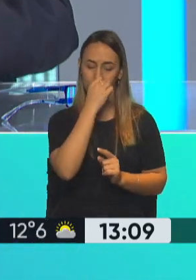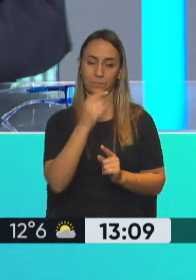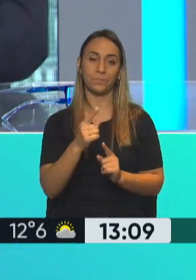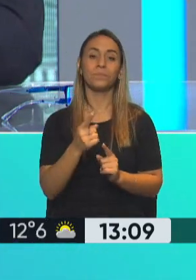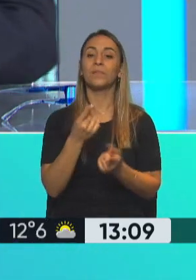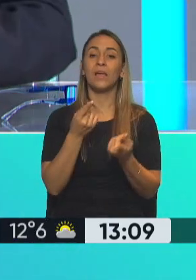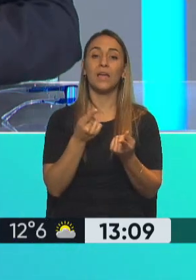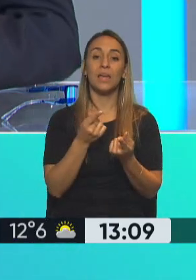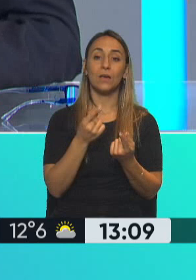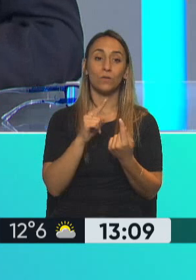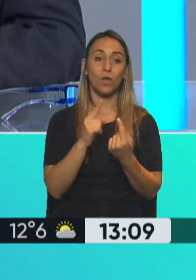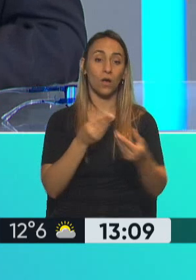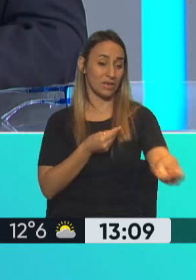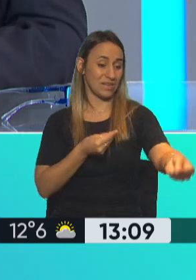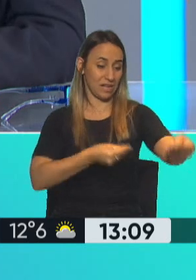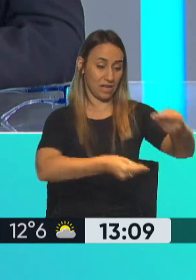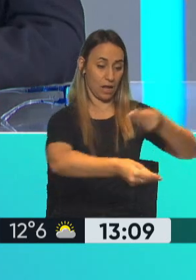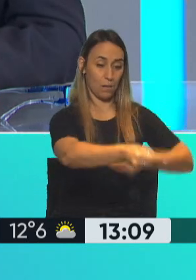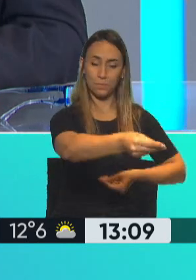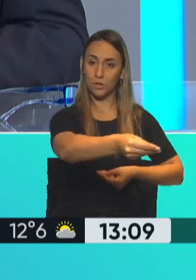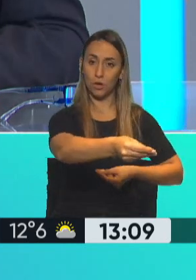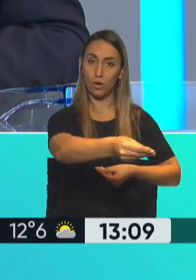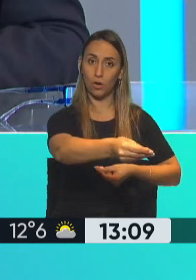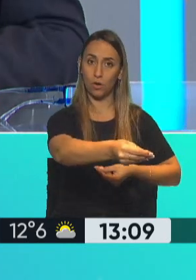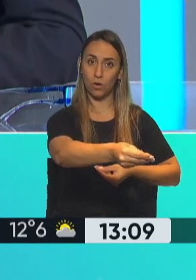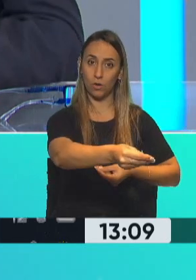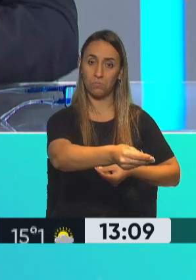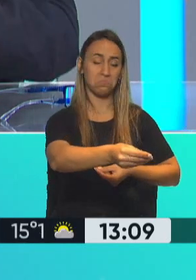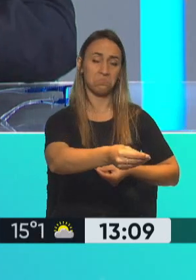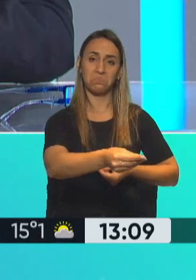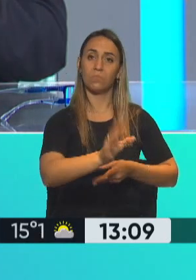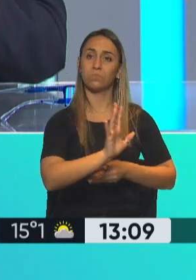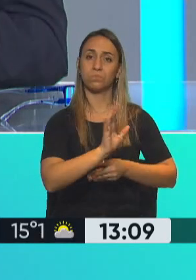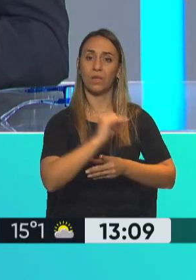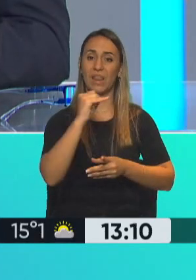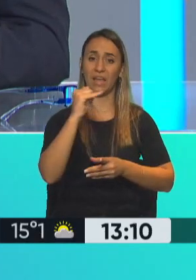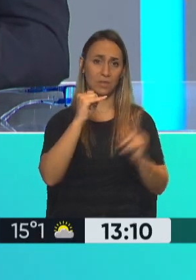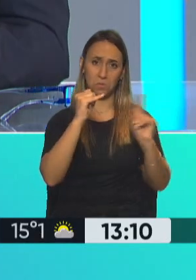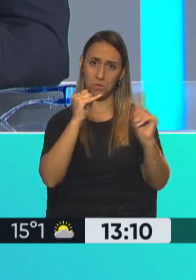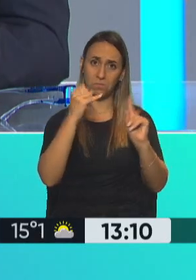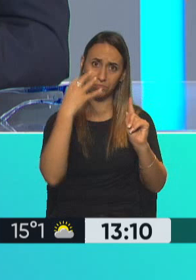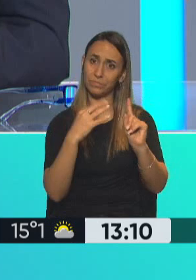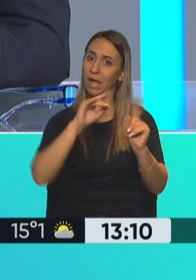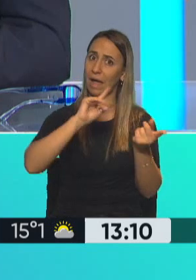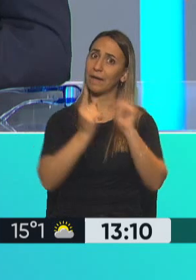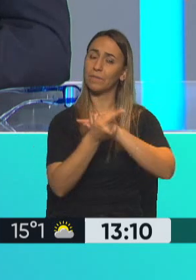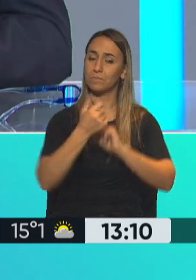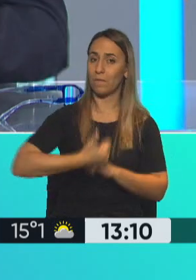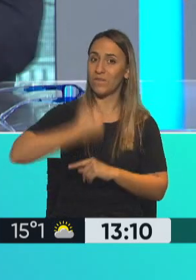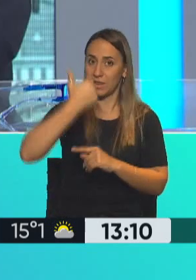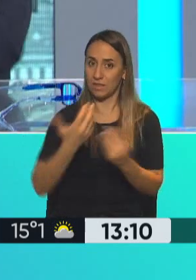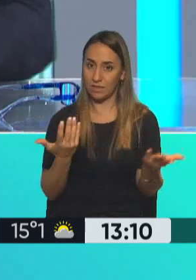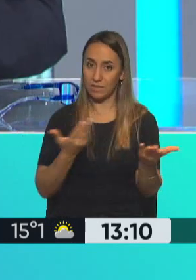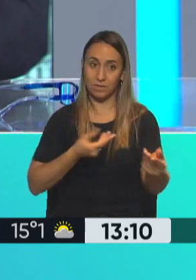El cambio de uno por otro dice que no es una operación negativa, sino que al contrario, es beneficiosa porque hoy los bonos